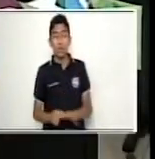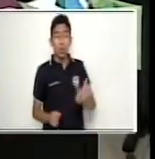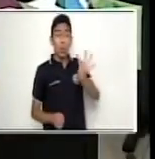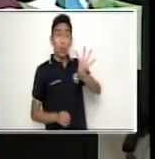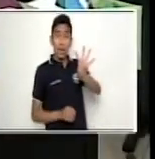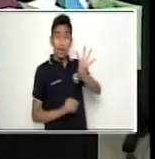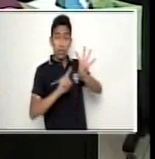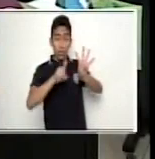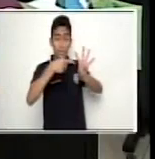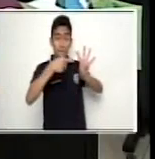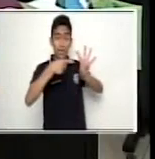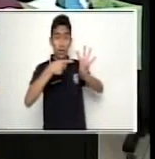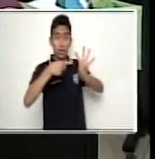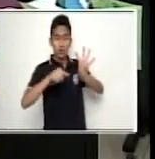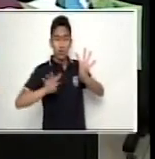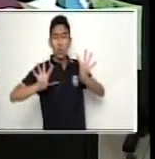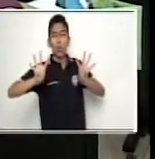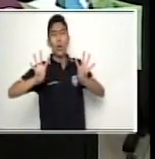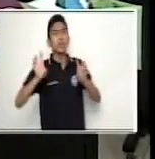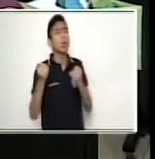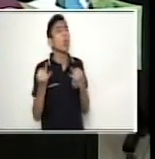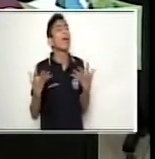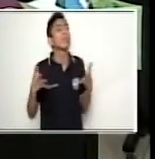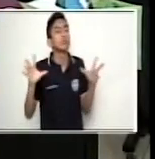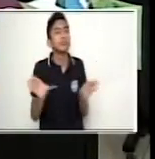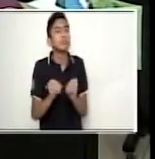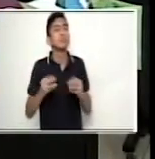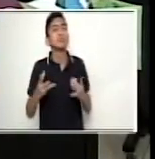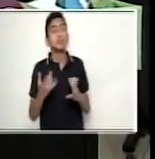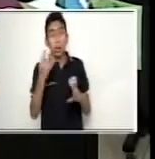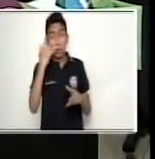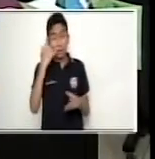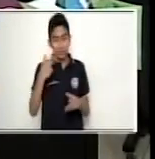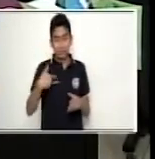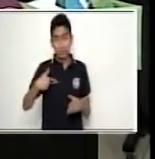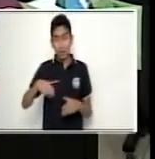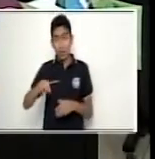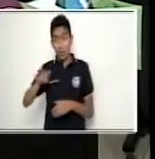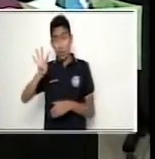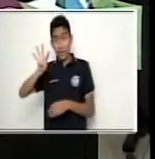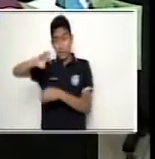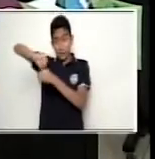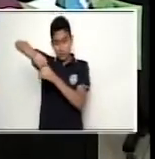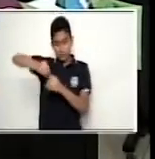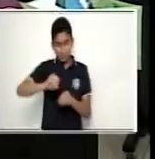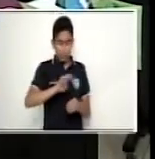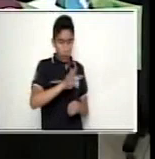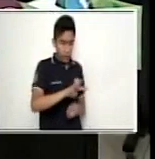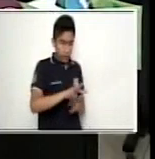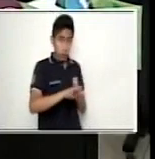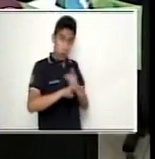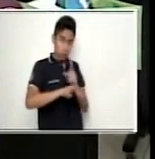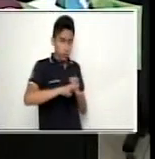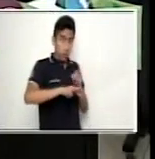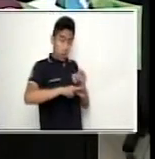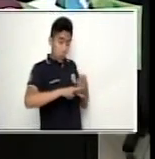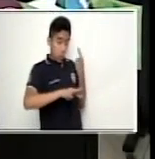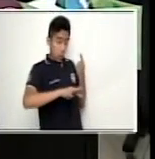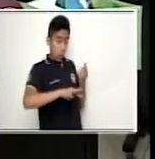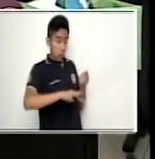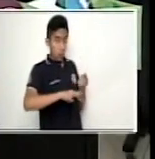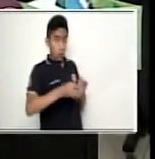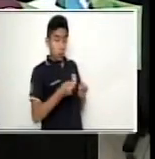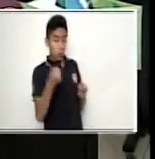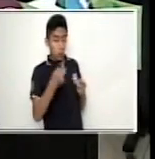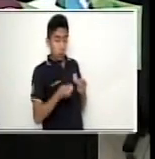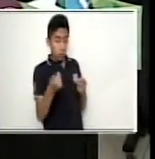4 menos 4, tienes 4 tapones y le quitas 4, ¿cuánto te queda?